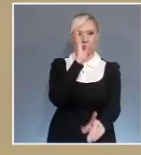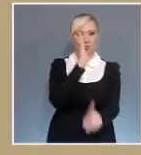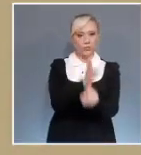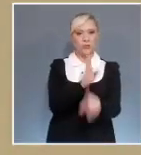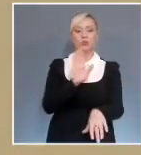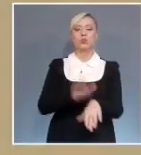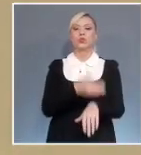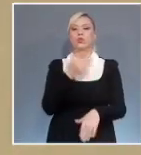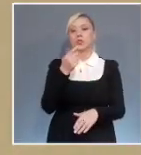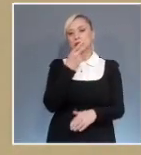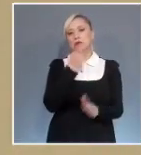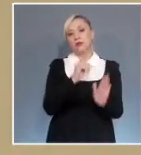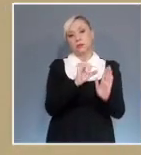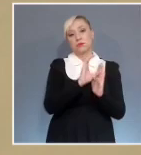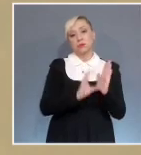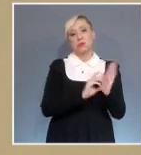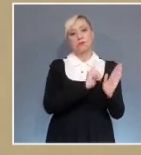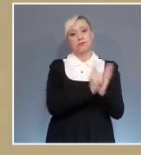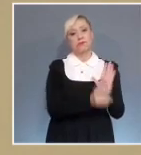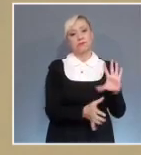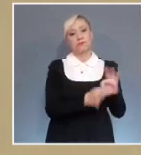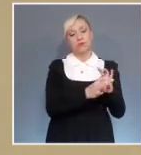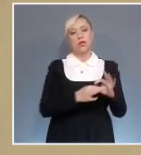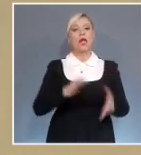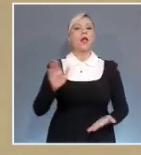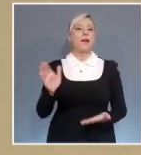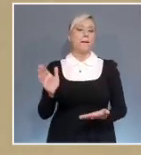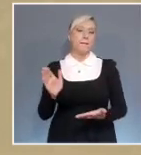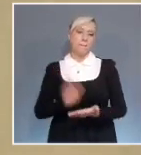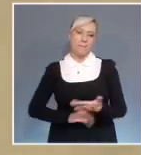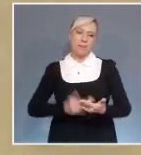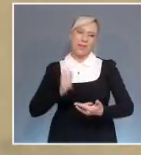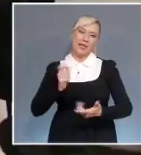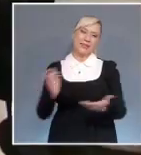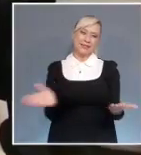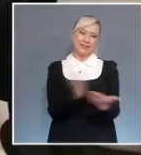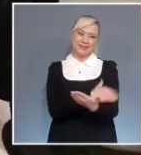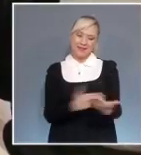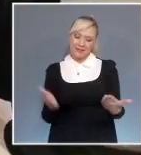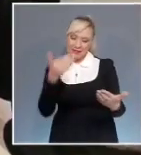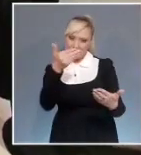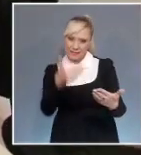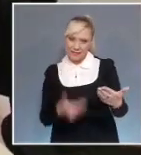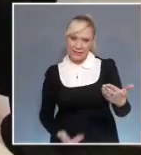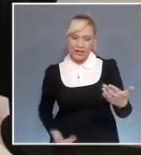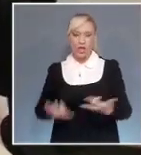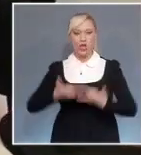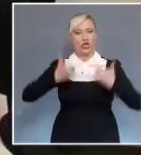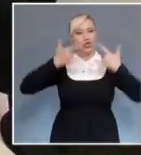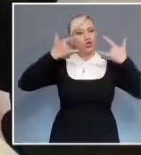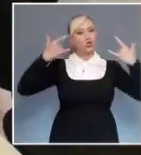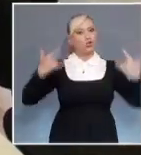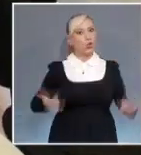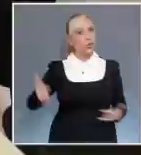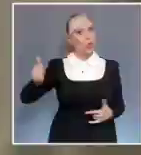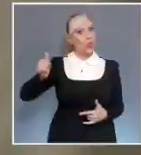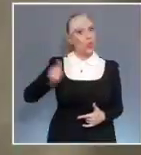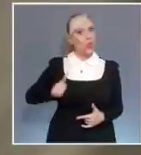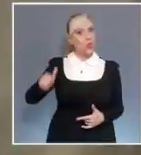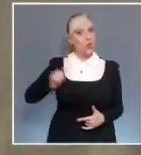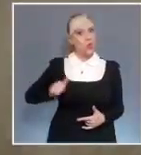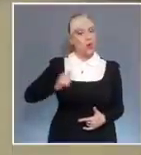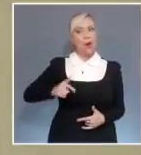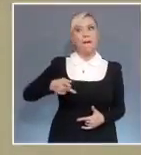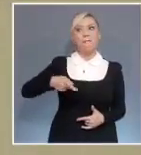acceso a la información de un documento con valores históricos que no haya sido transferido a un archivo histórico y que contenga datos